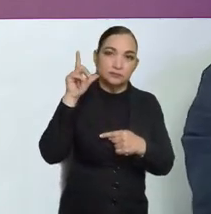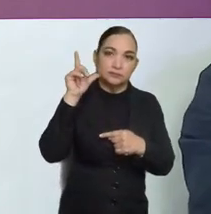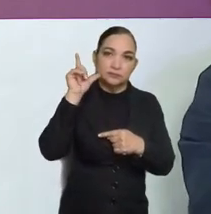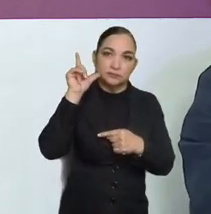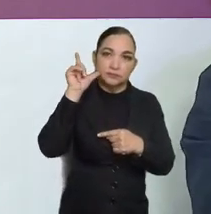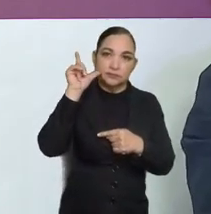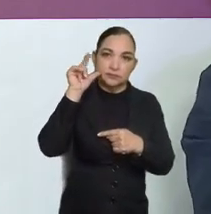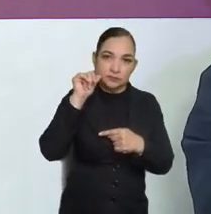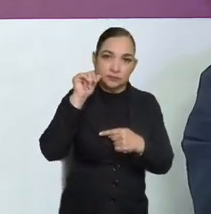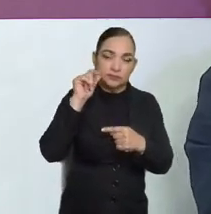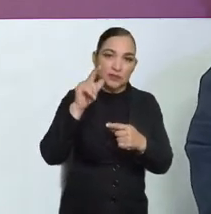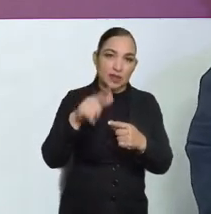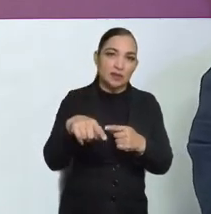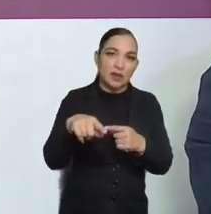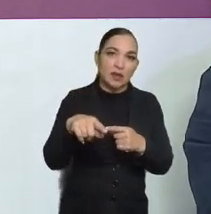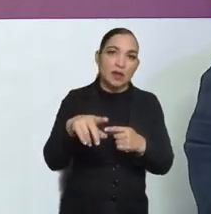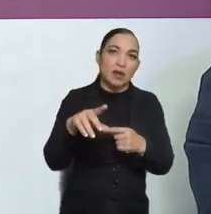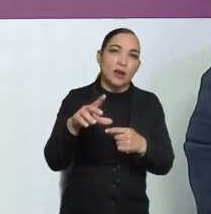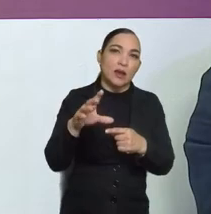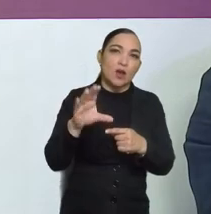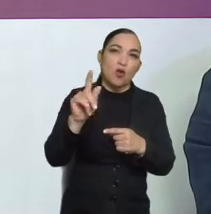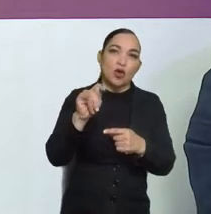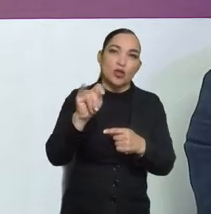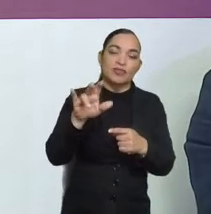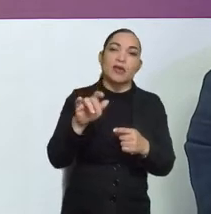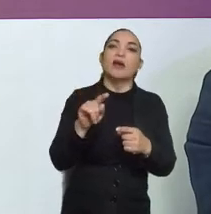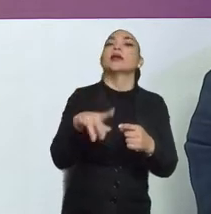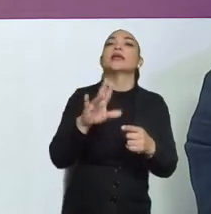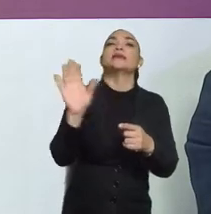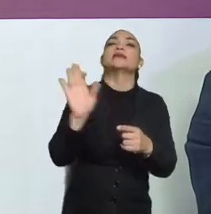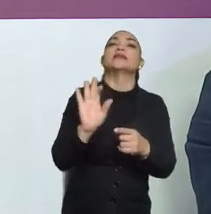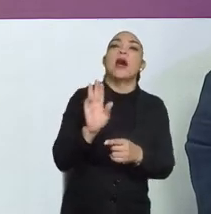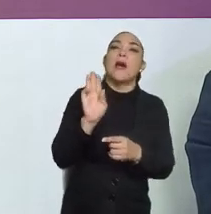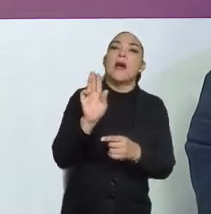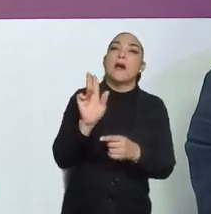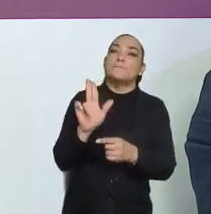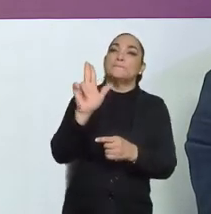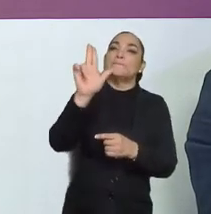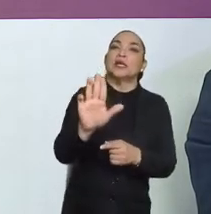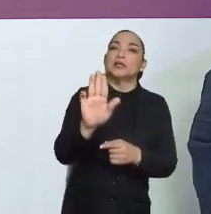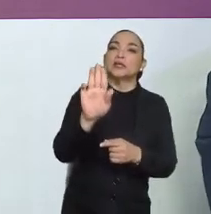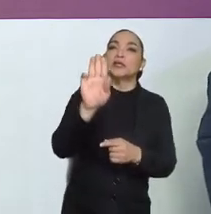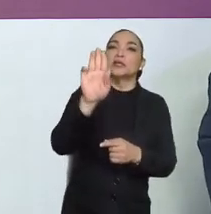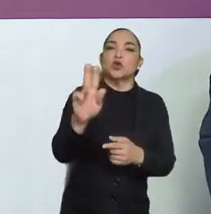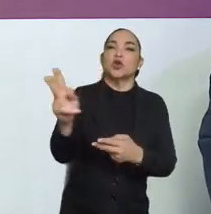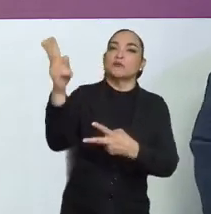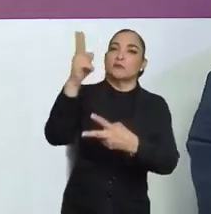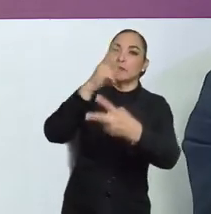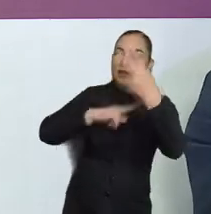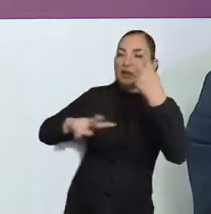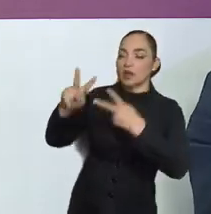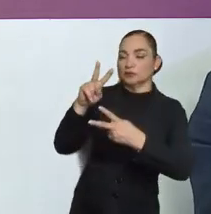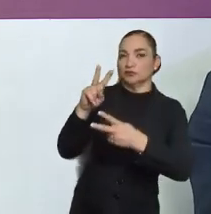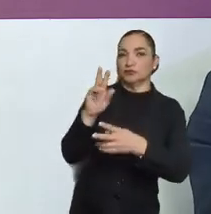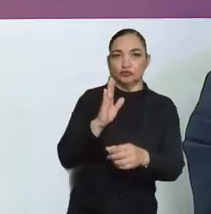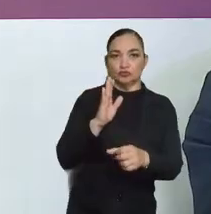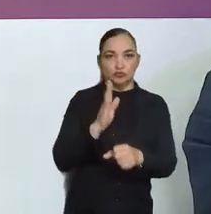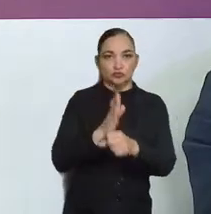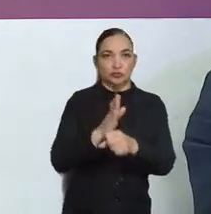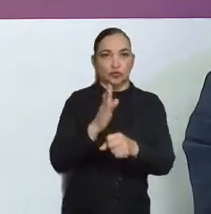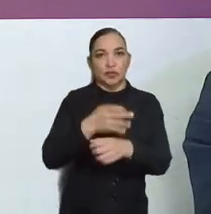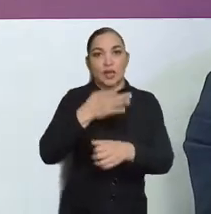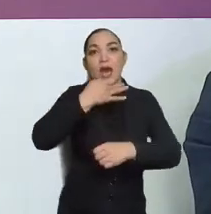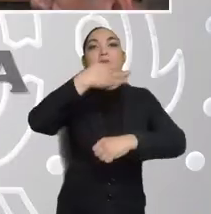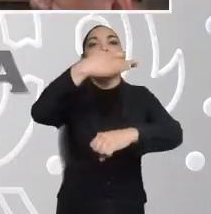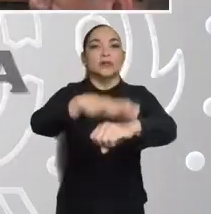quiero, él puede venir martes o miércoles. Yo le voy a decir que sí, es posible que venga el miércoles, ahorita se lo voy a decir. Va a venir ya para ver el